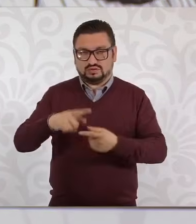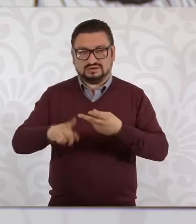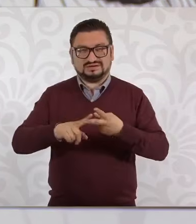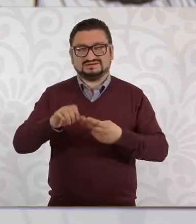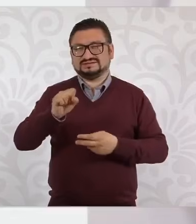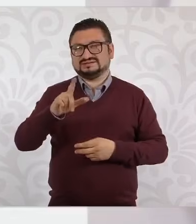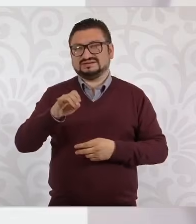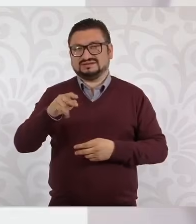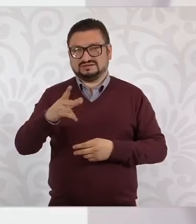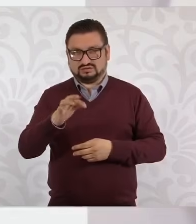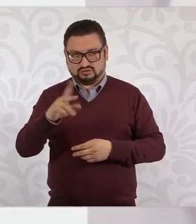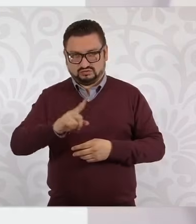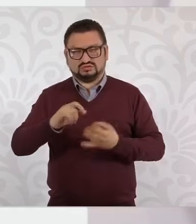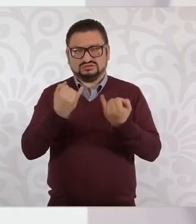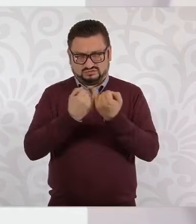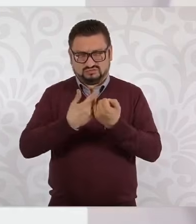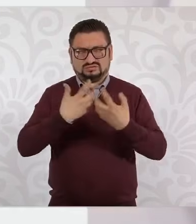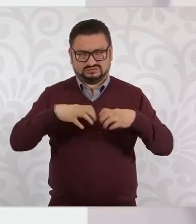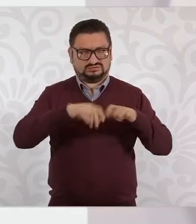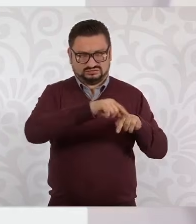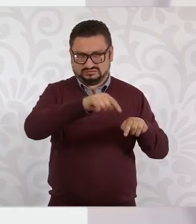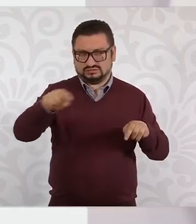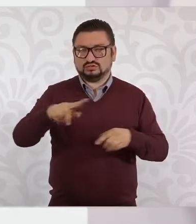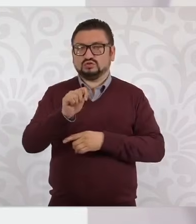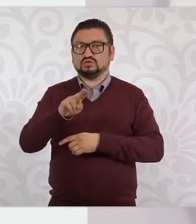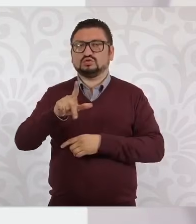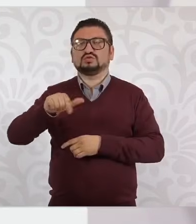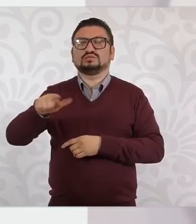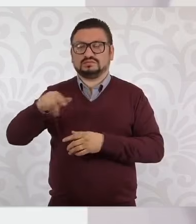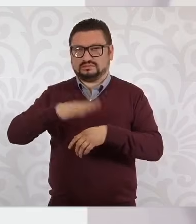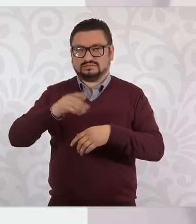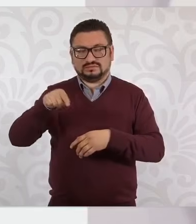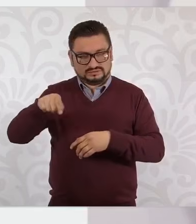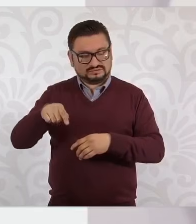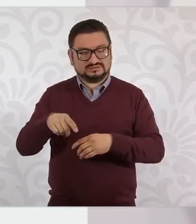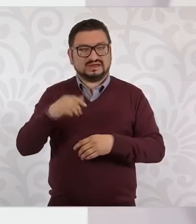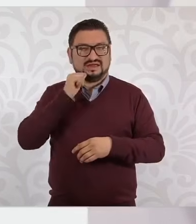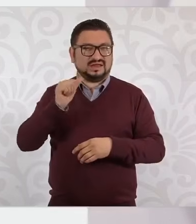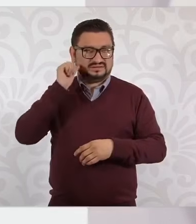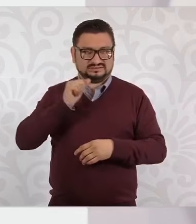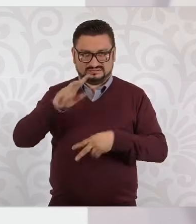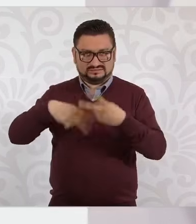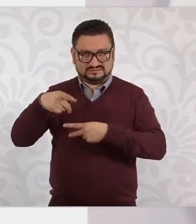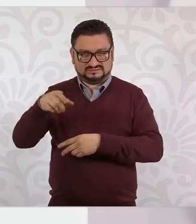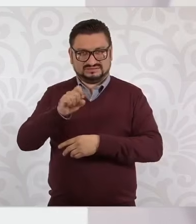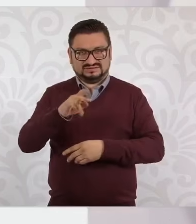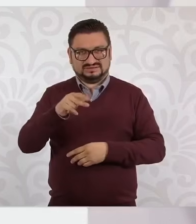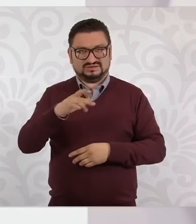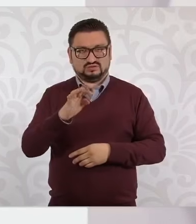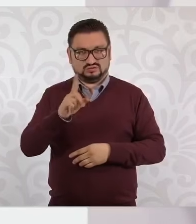las demás refinerías también, pero principalmente en Tula y en Salina Cruz. Ayer estuvimos en la refinería de Salina